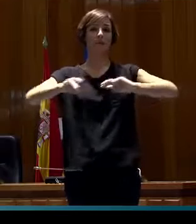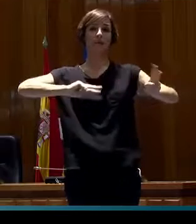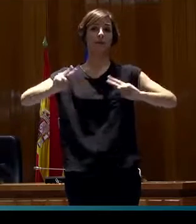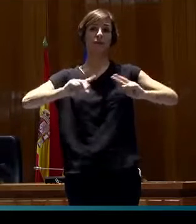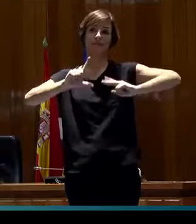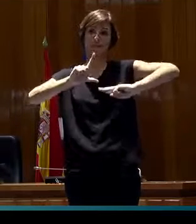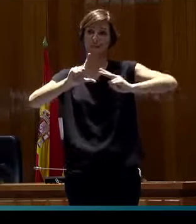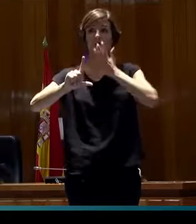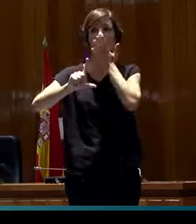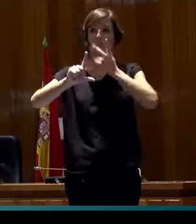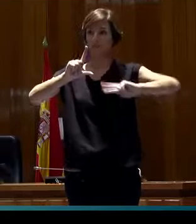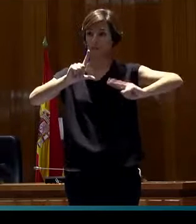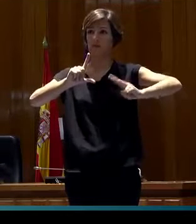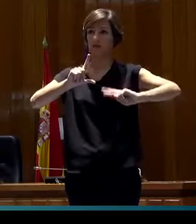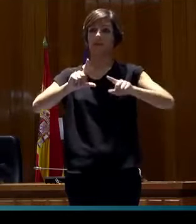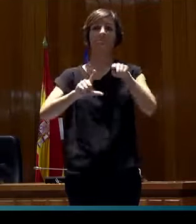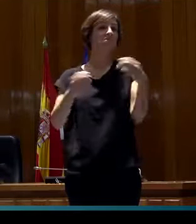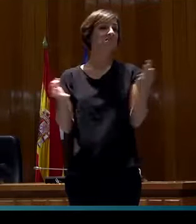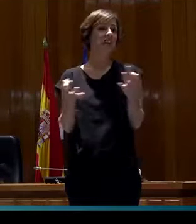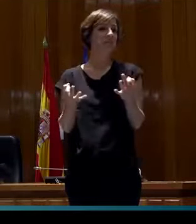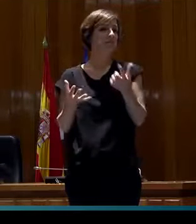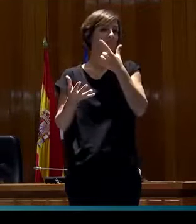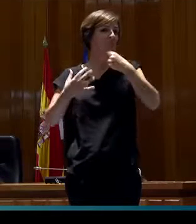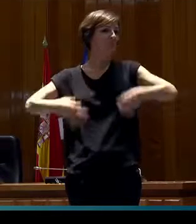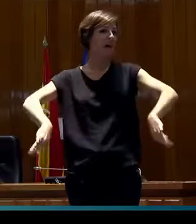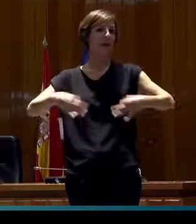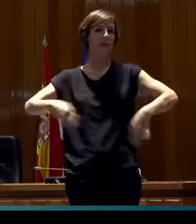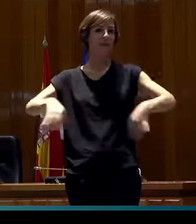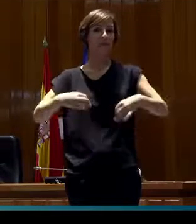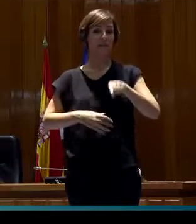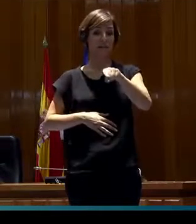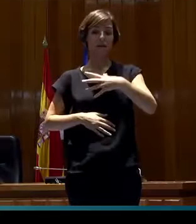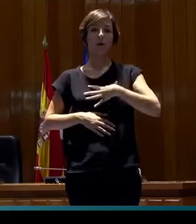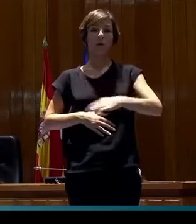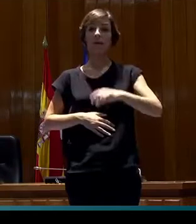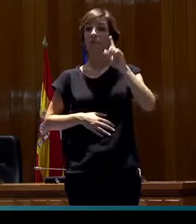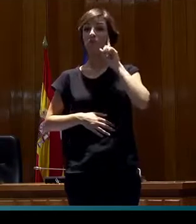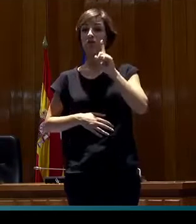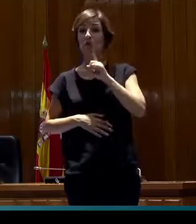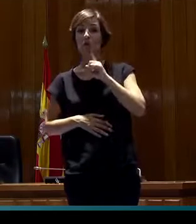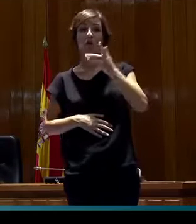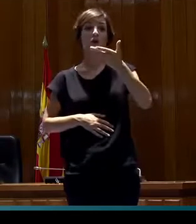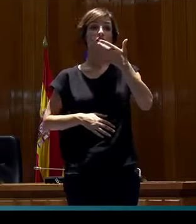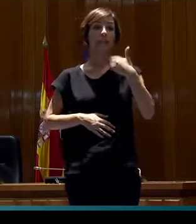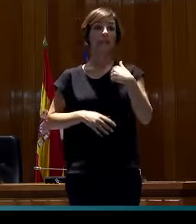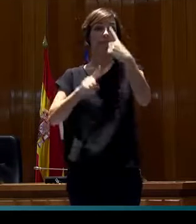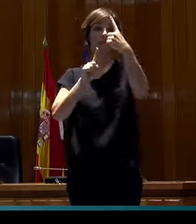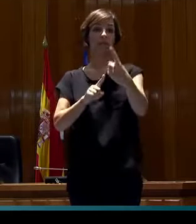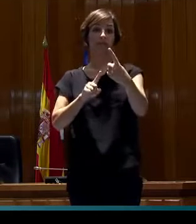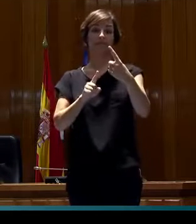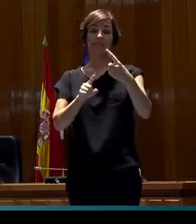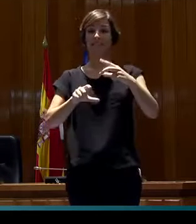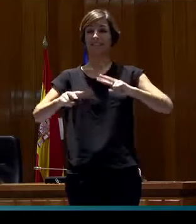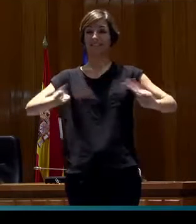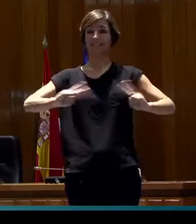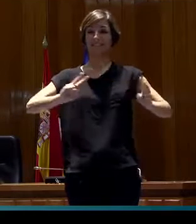videointerpretación S-Visual, y que no es más que un servicio que permite la comunicación entre personas sordas y oyentes mediante la